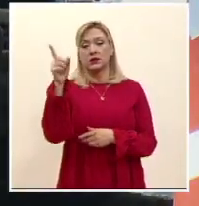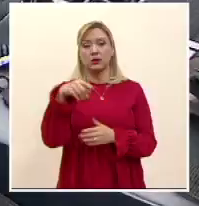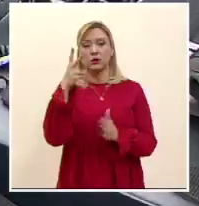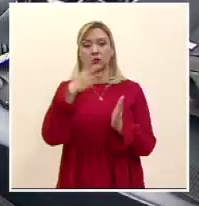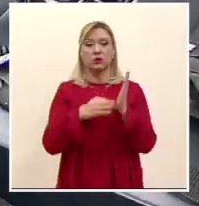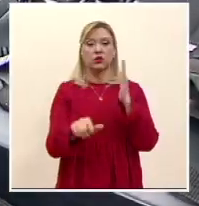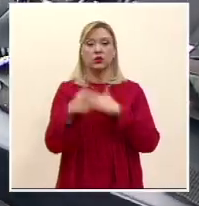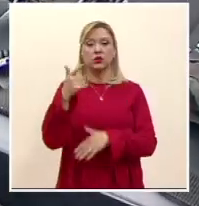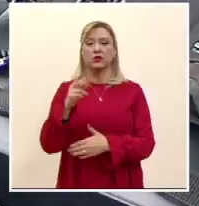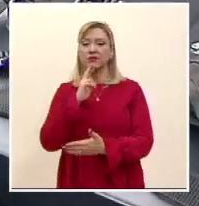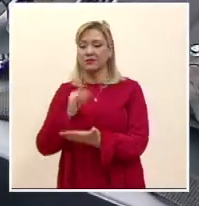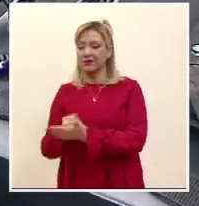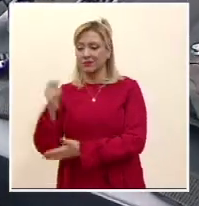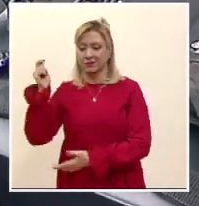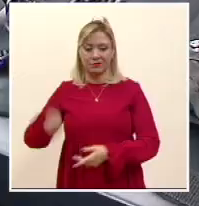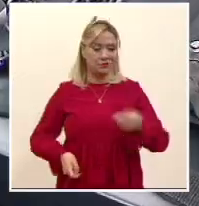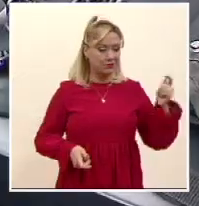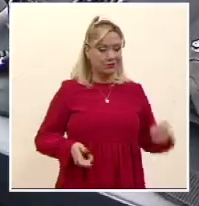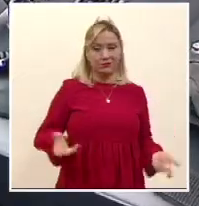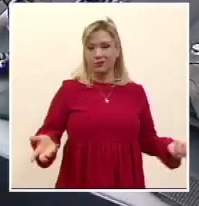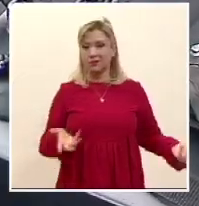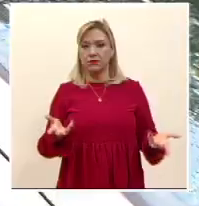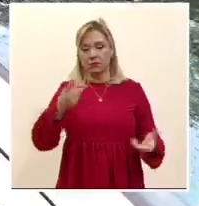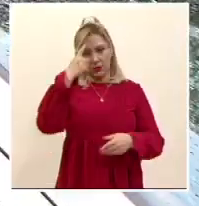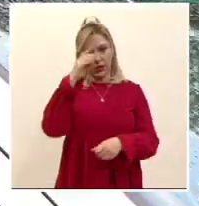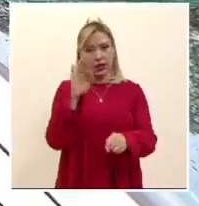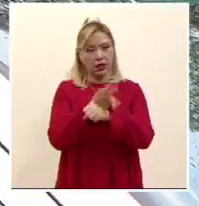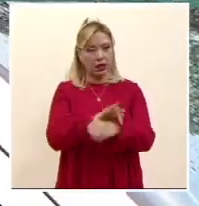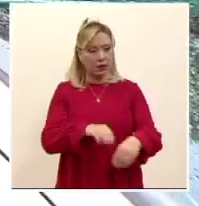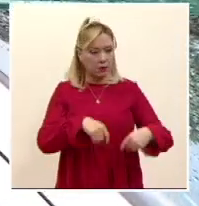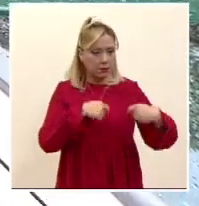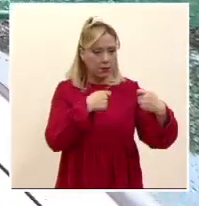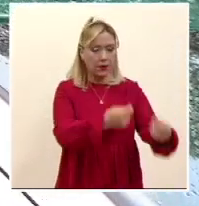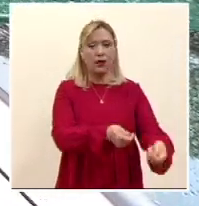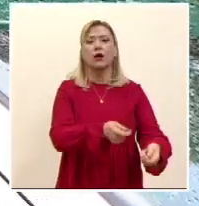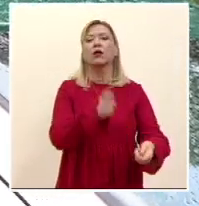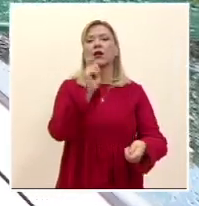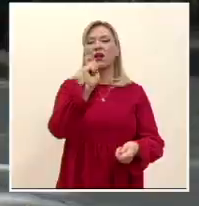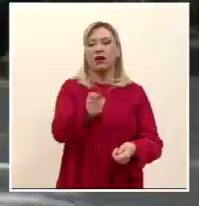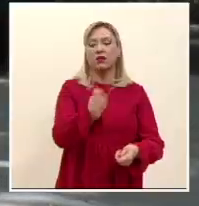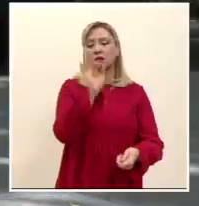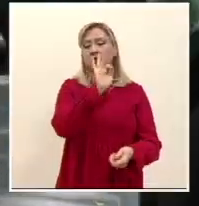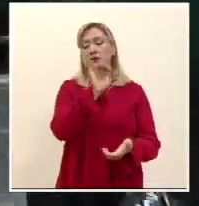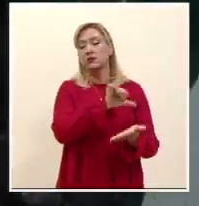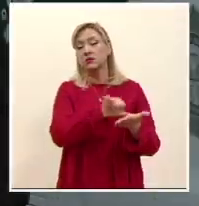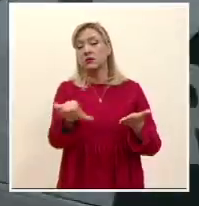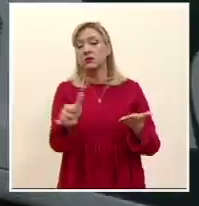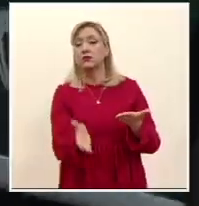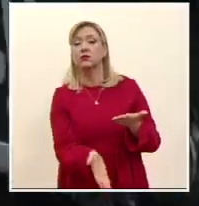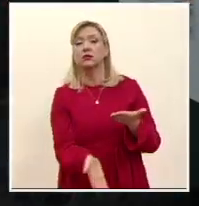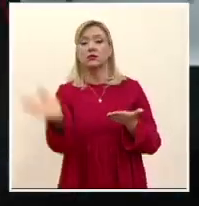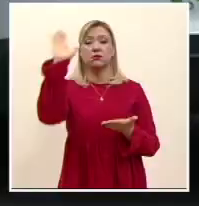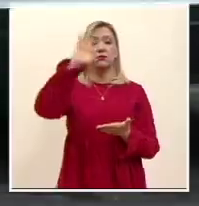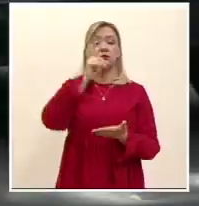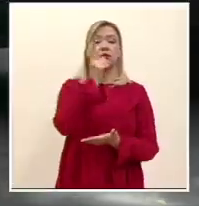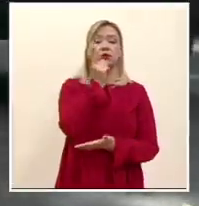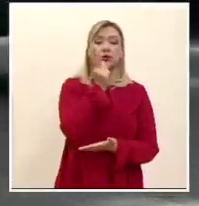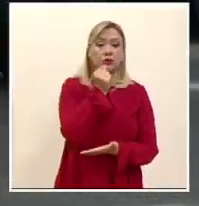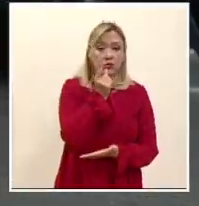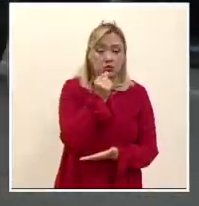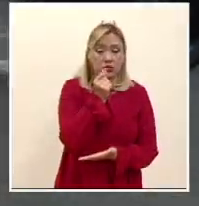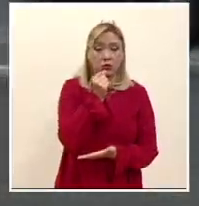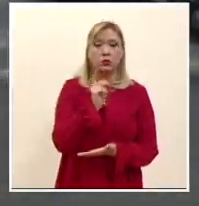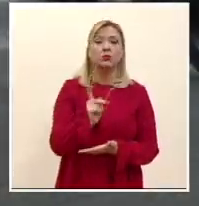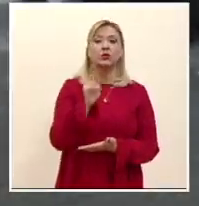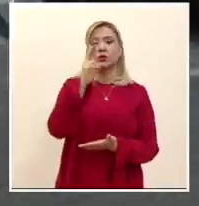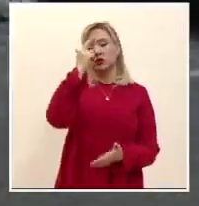253/2012 referente a una sentencia concesoria de amparo contra la separación, remoción, baja o cese de policías por